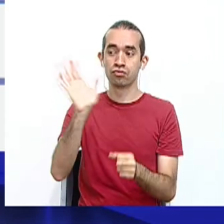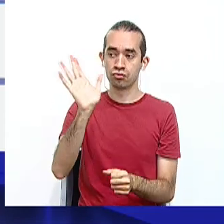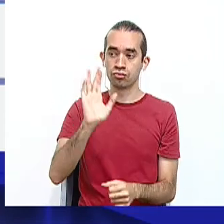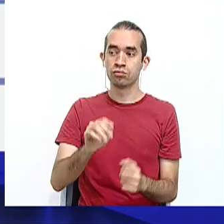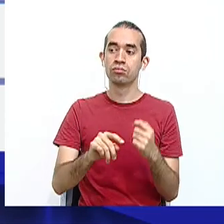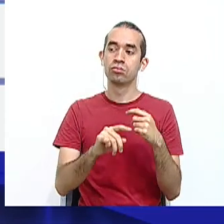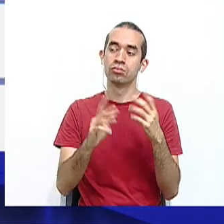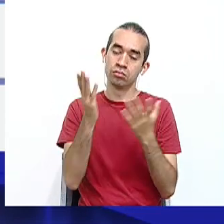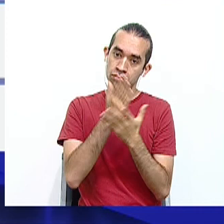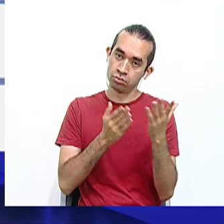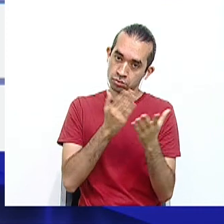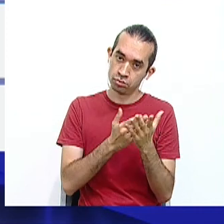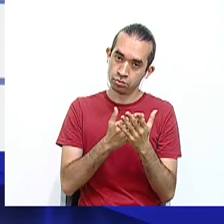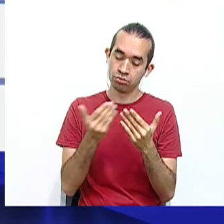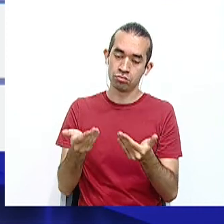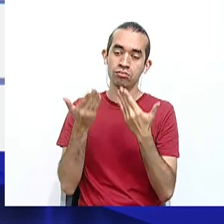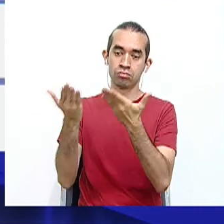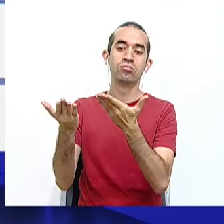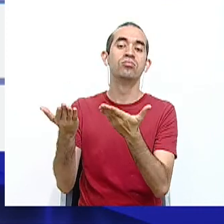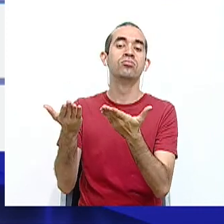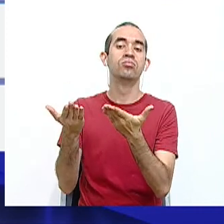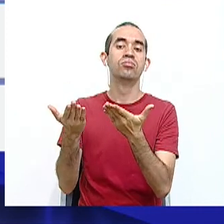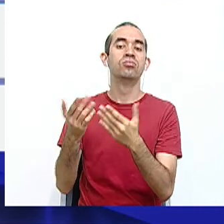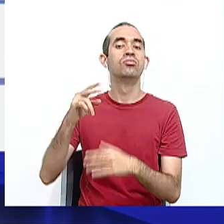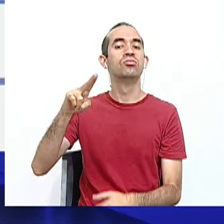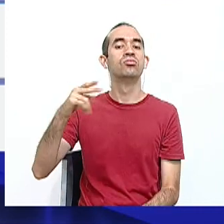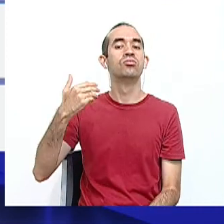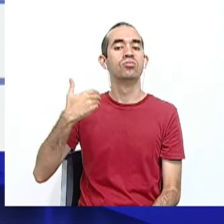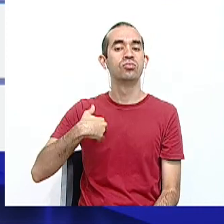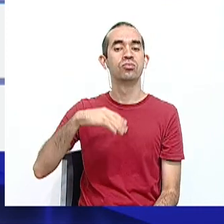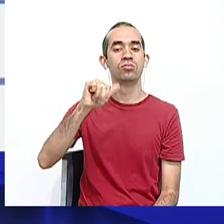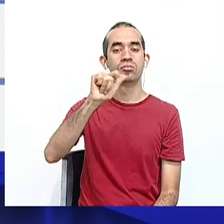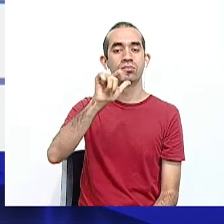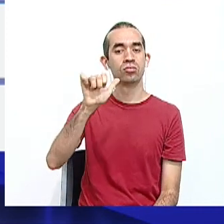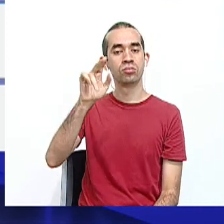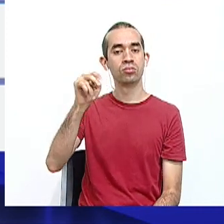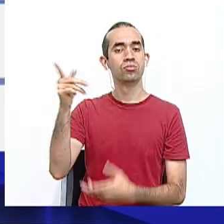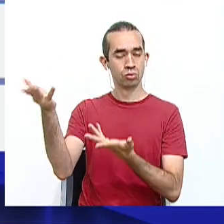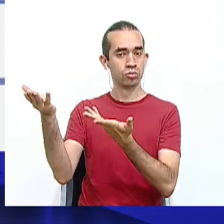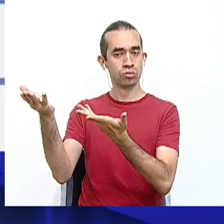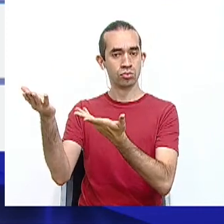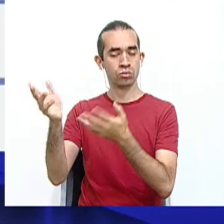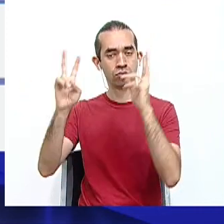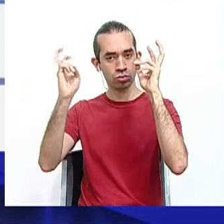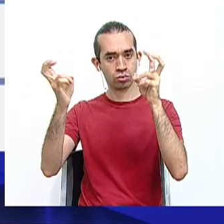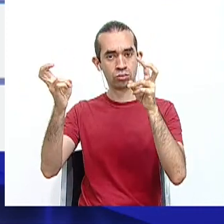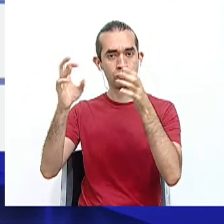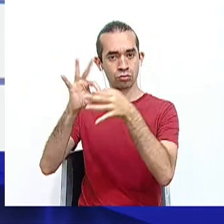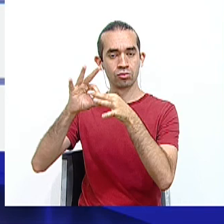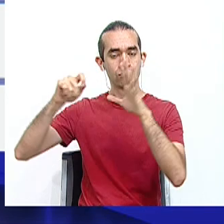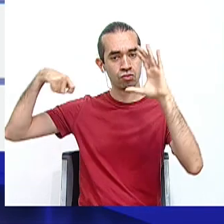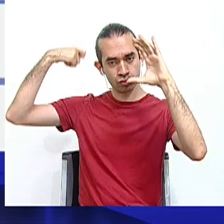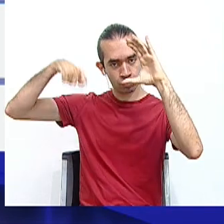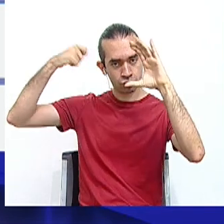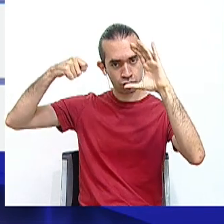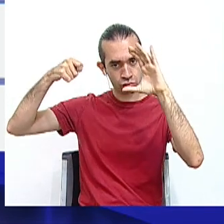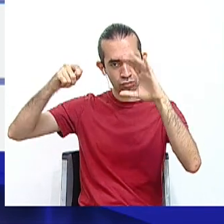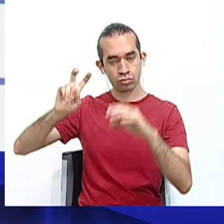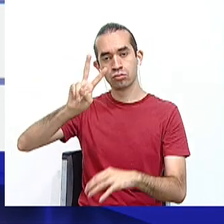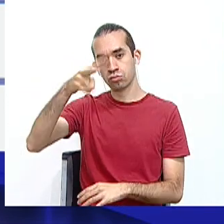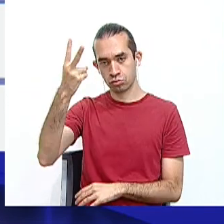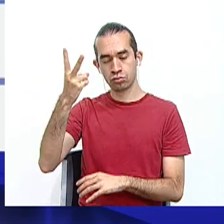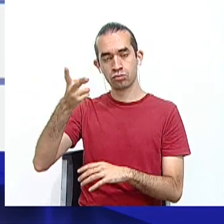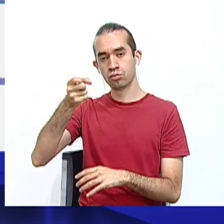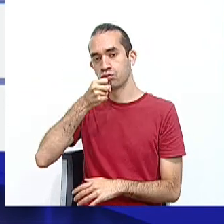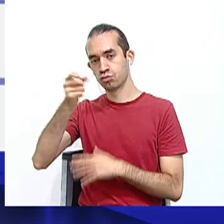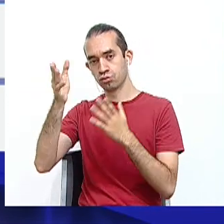quedan ahora con la entrega del compañero Alan, quien presentará su tema sobre el cine, ¿sí? Su segundo